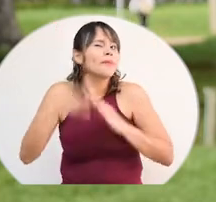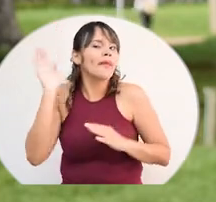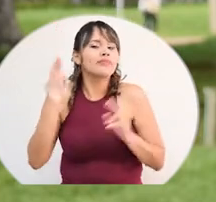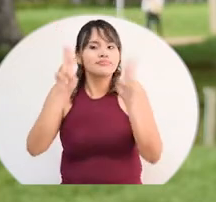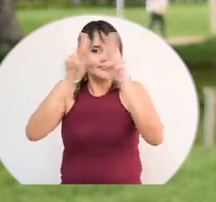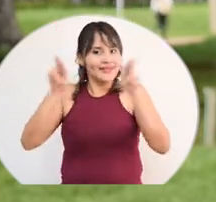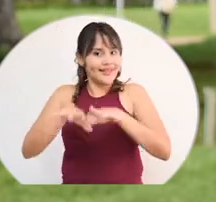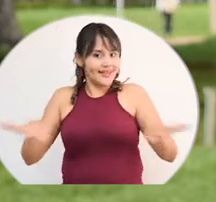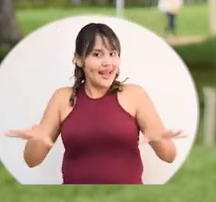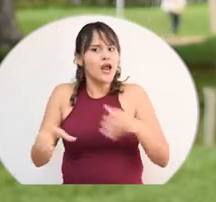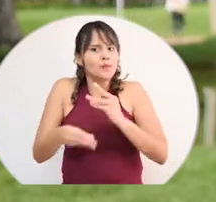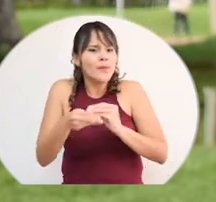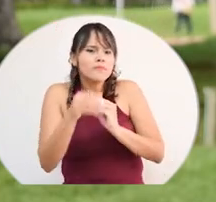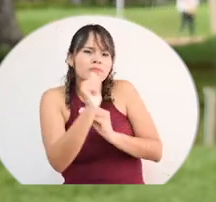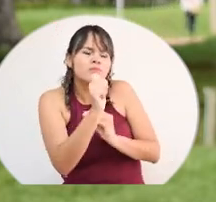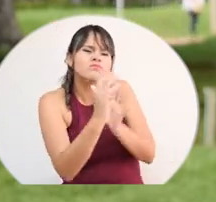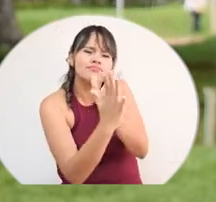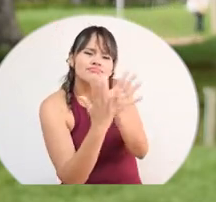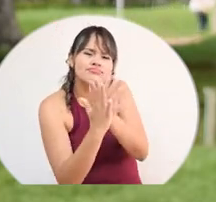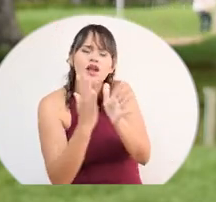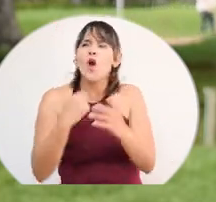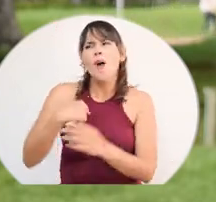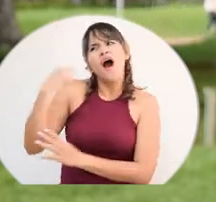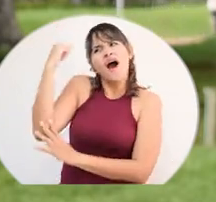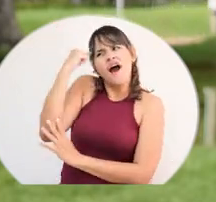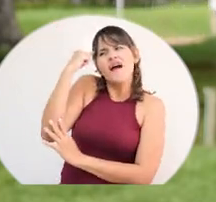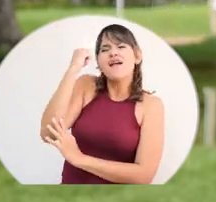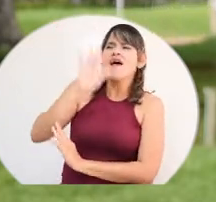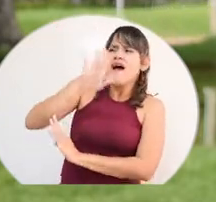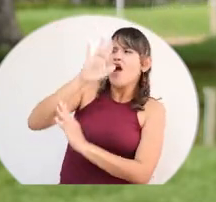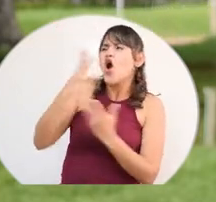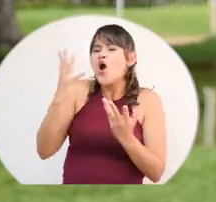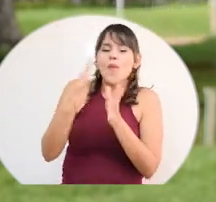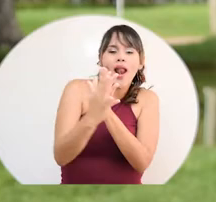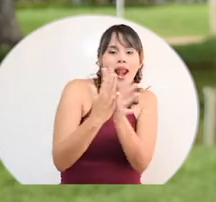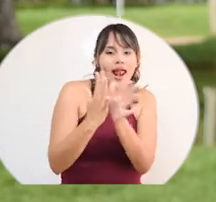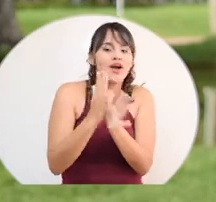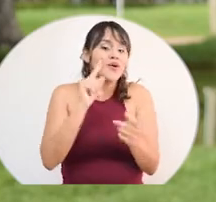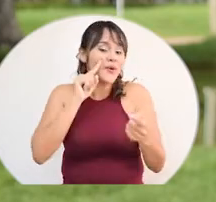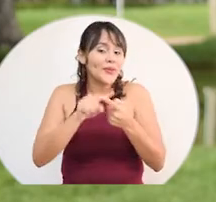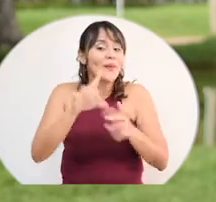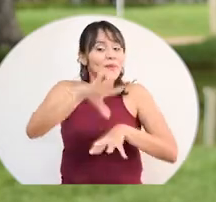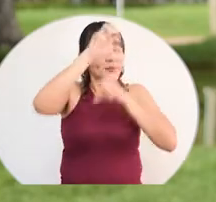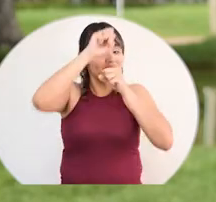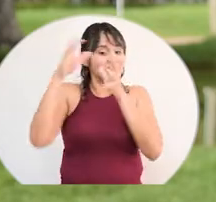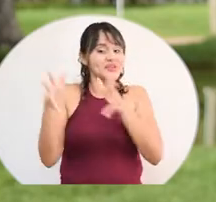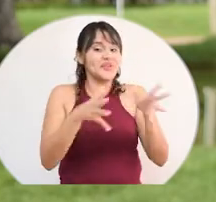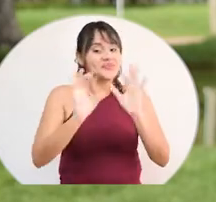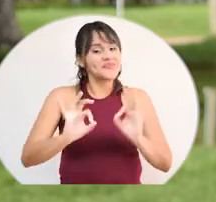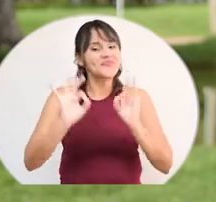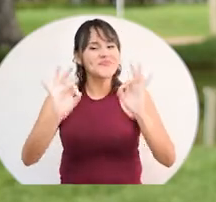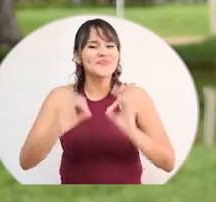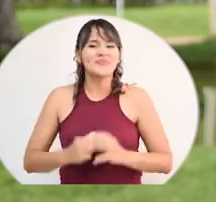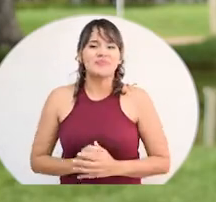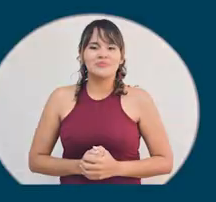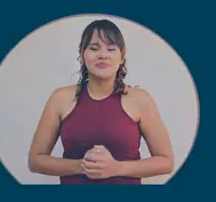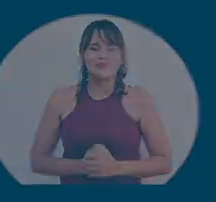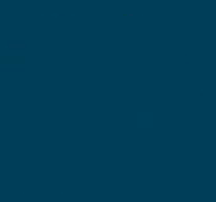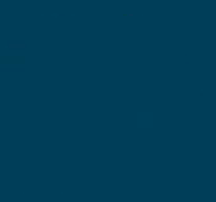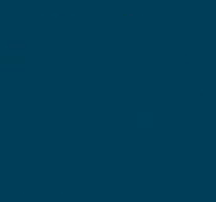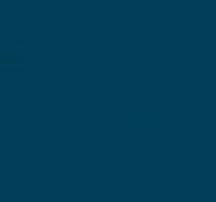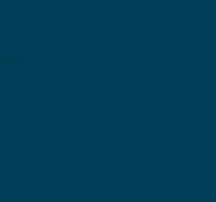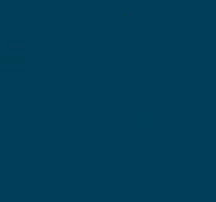donde ellos pueden cuestionar desde el punto de vista académico e intervenir en el ejercicio práctico del proceso enseñanza-aprendizaje